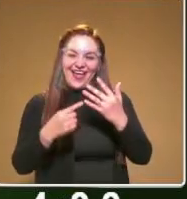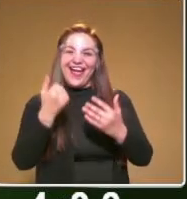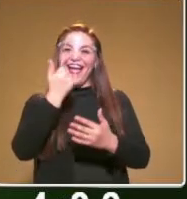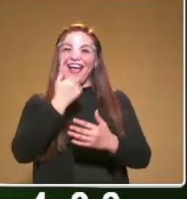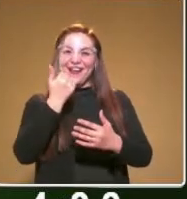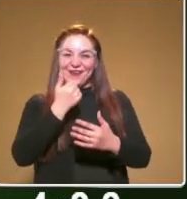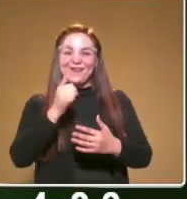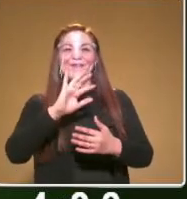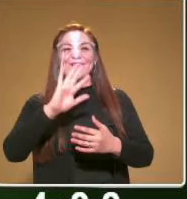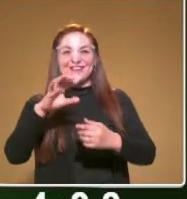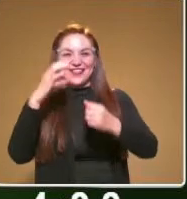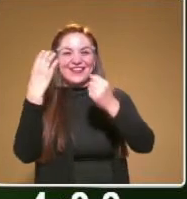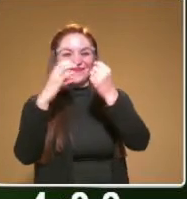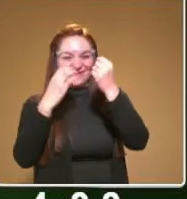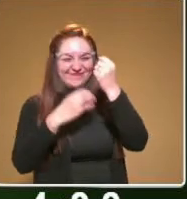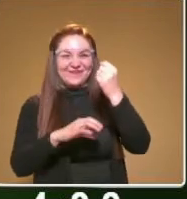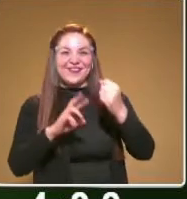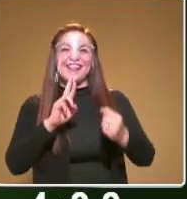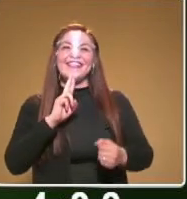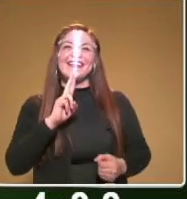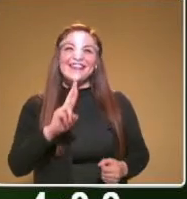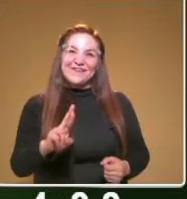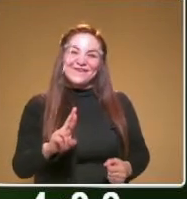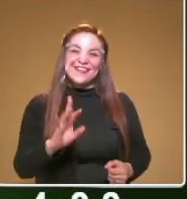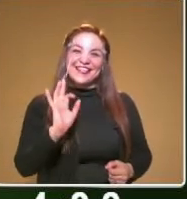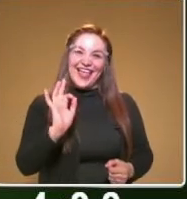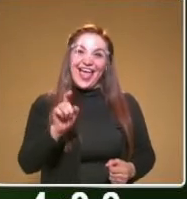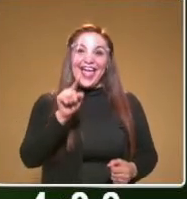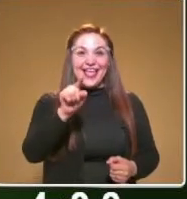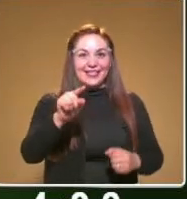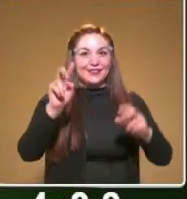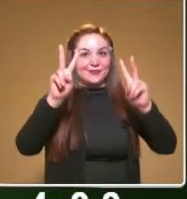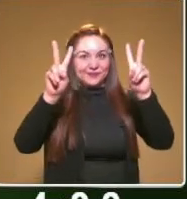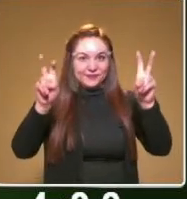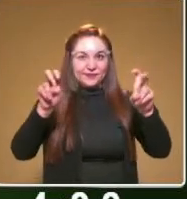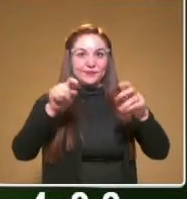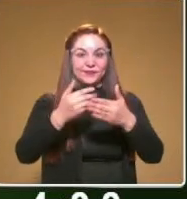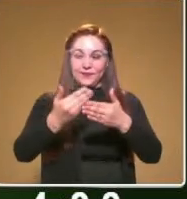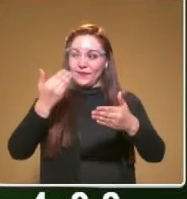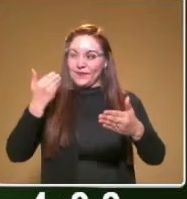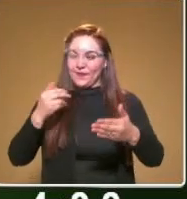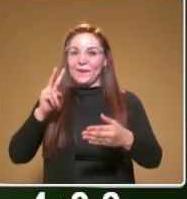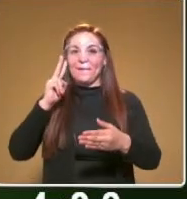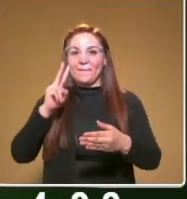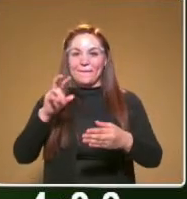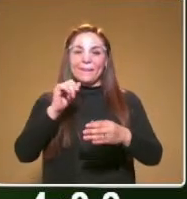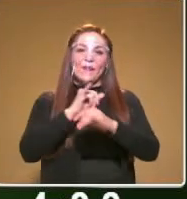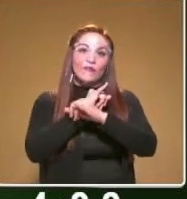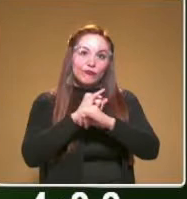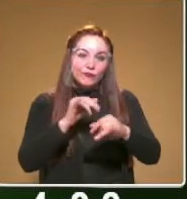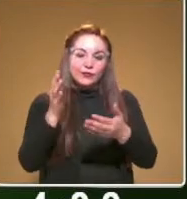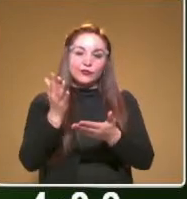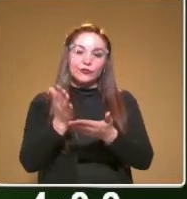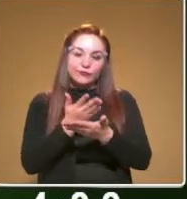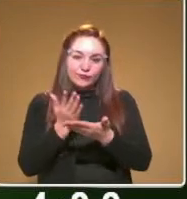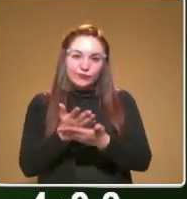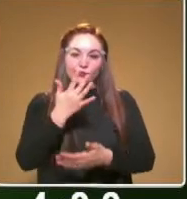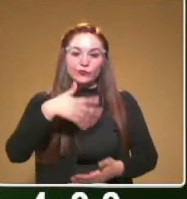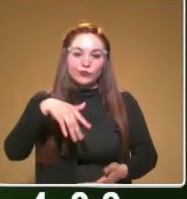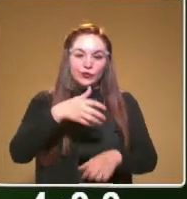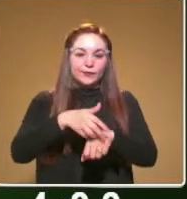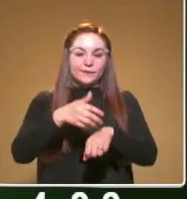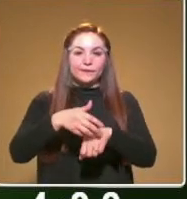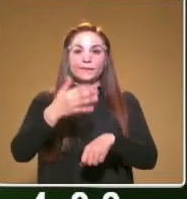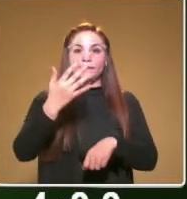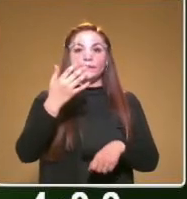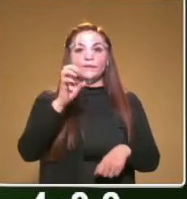están participando de la mano con nosotros. Este tema tú lo viste o lo puedes buscar o consultar información en la página 64 a